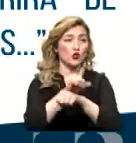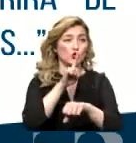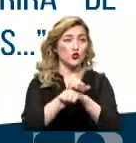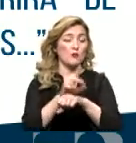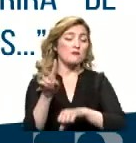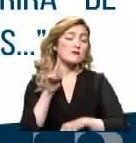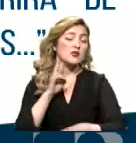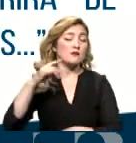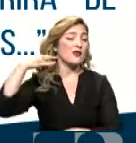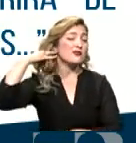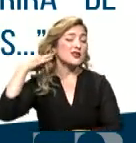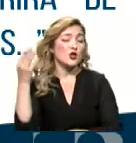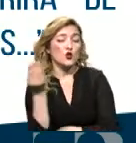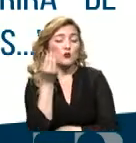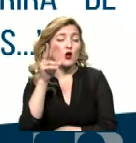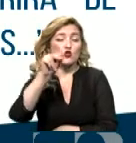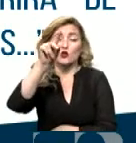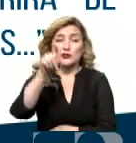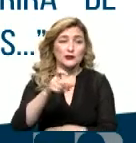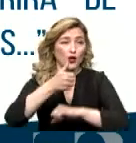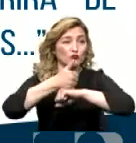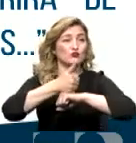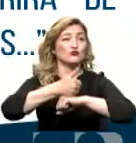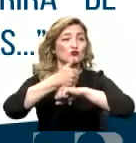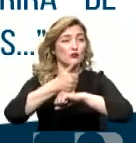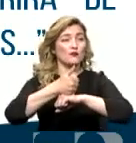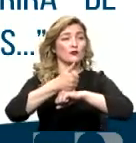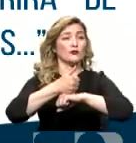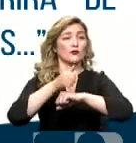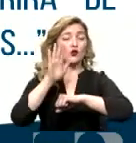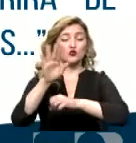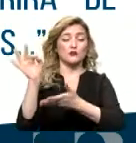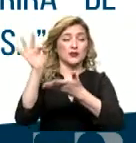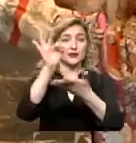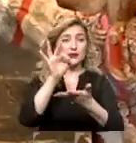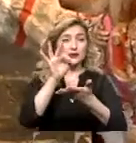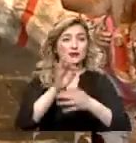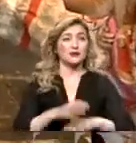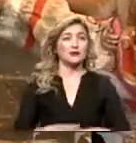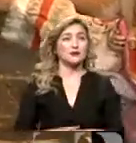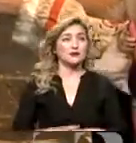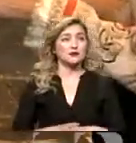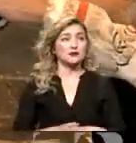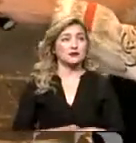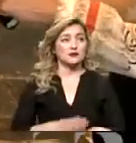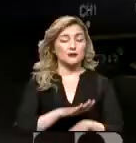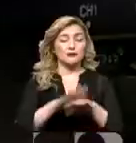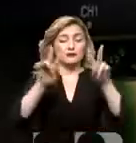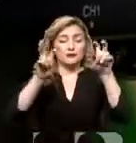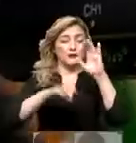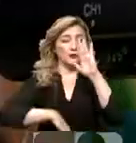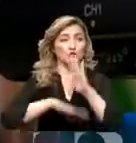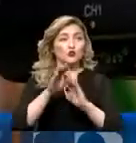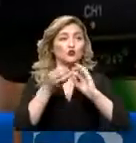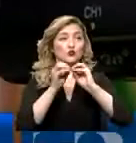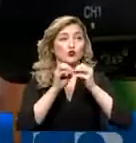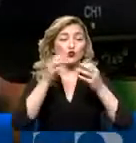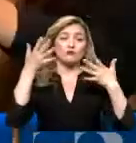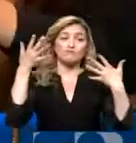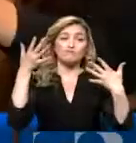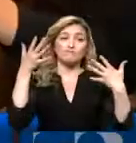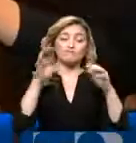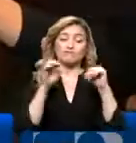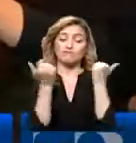niña o adolescente, no se requerirá de la autorización por parte de sus representantes. Sobre este tema, en la mayoría de los bloques dejarán que